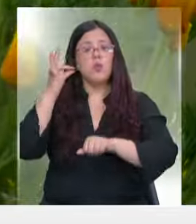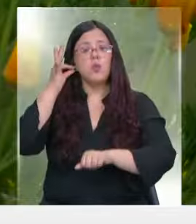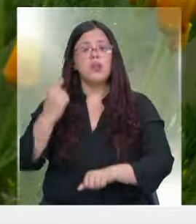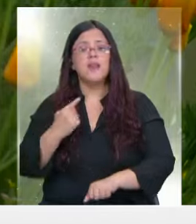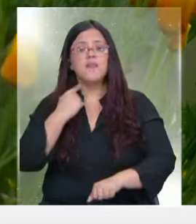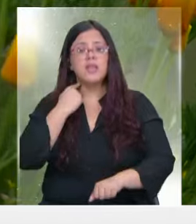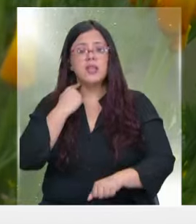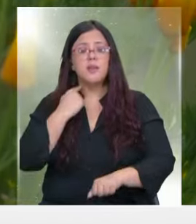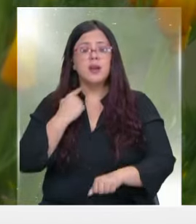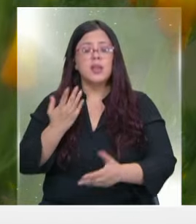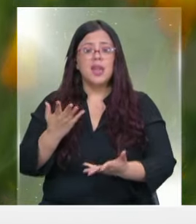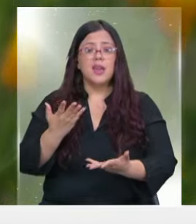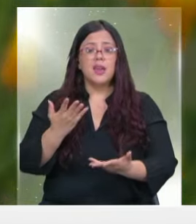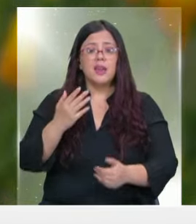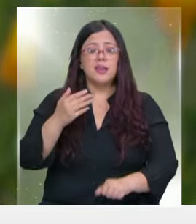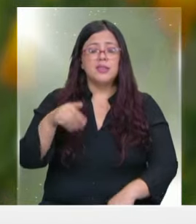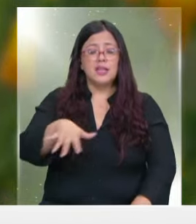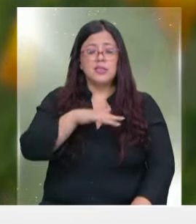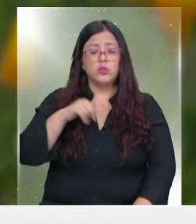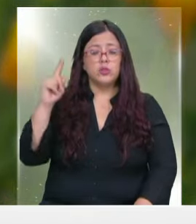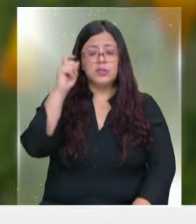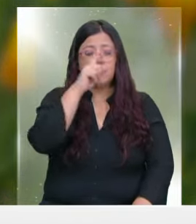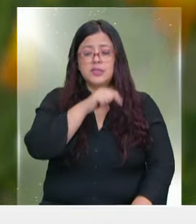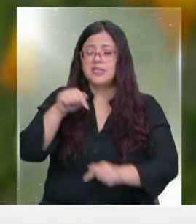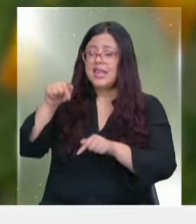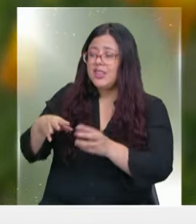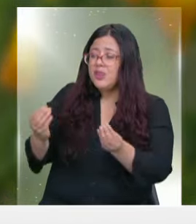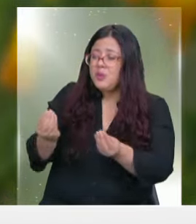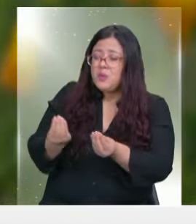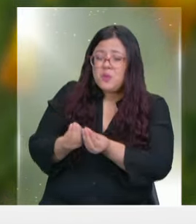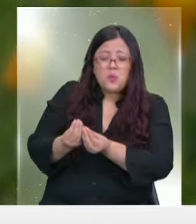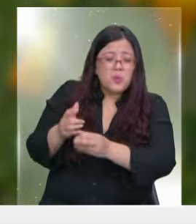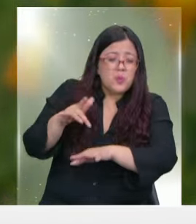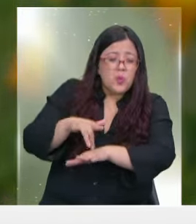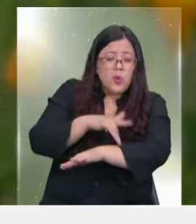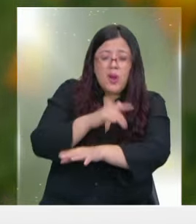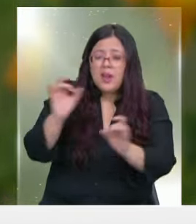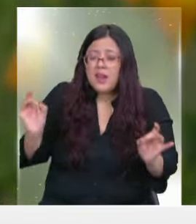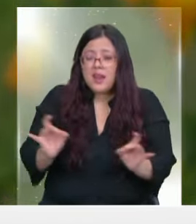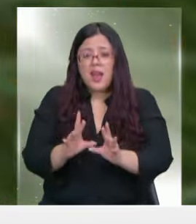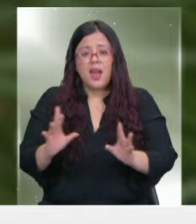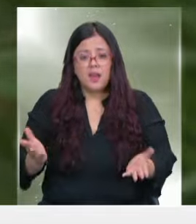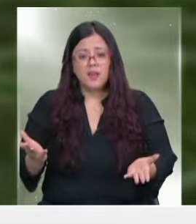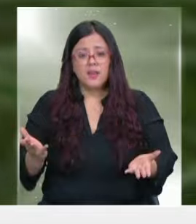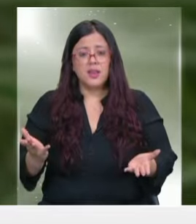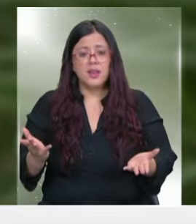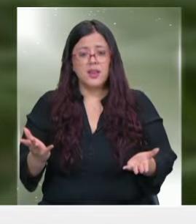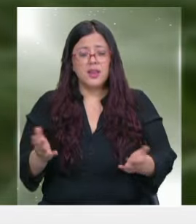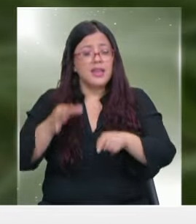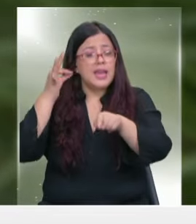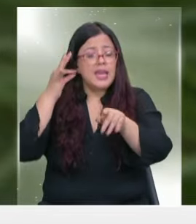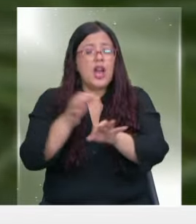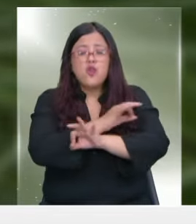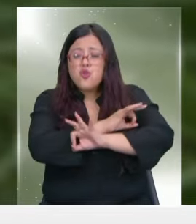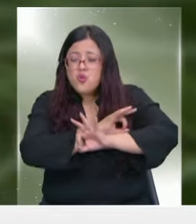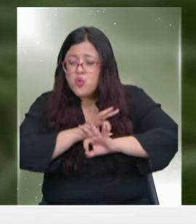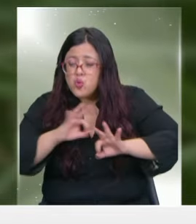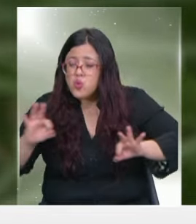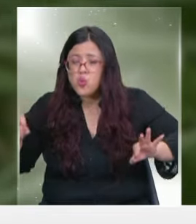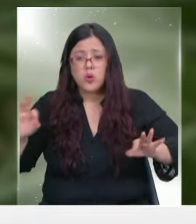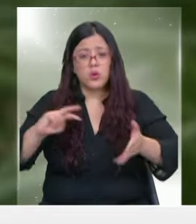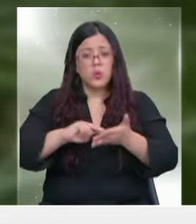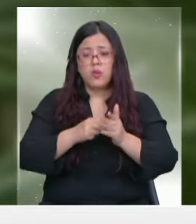vive días complejos. Esto es demasiado delicado, esto es grave. Ella nunca había pasado por una